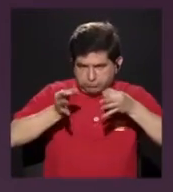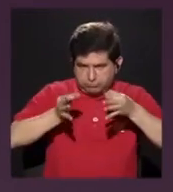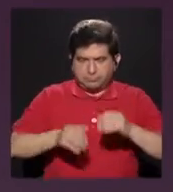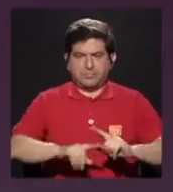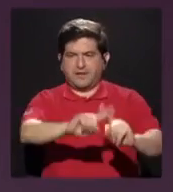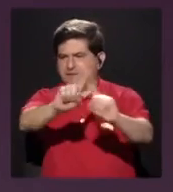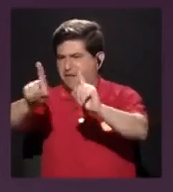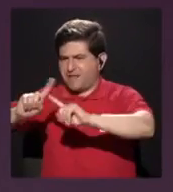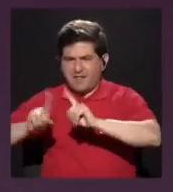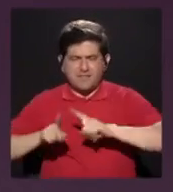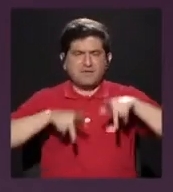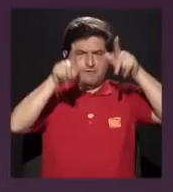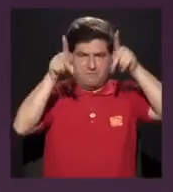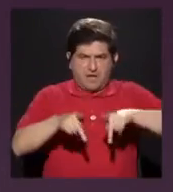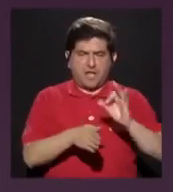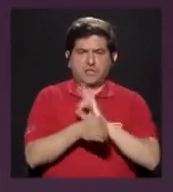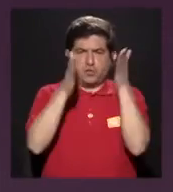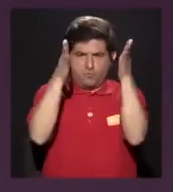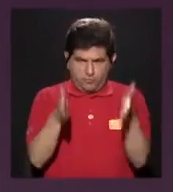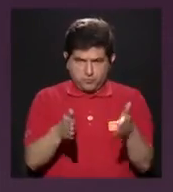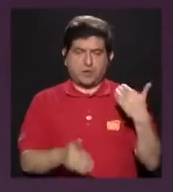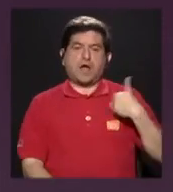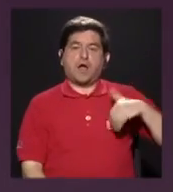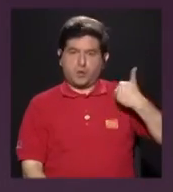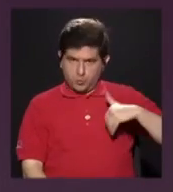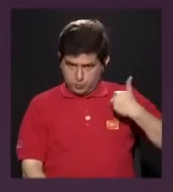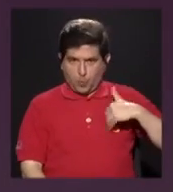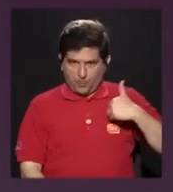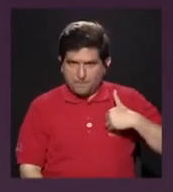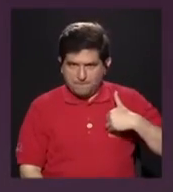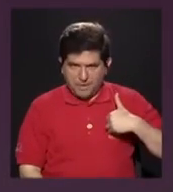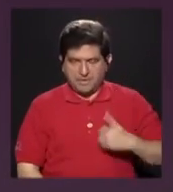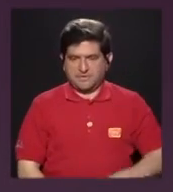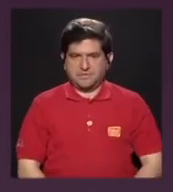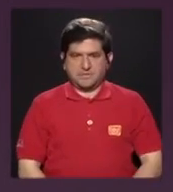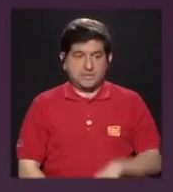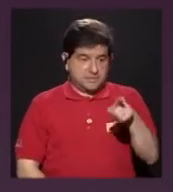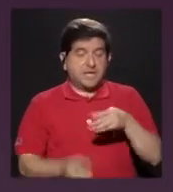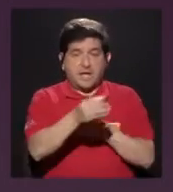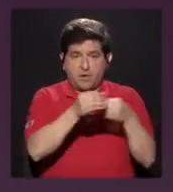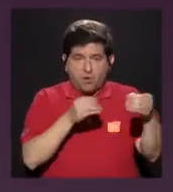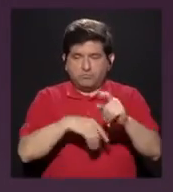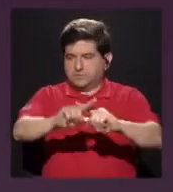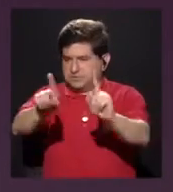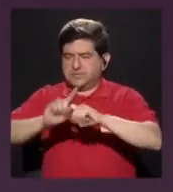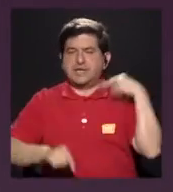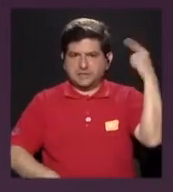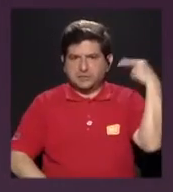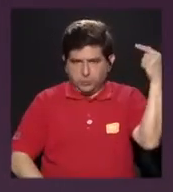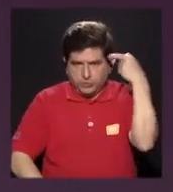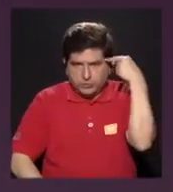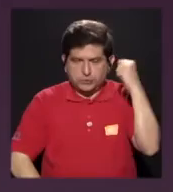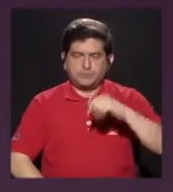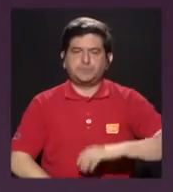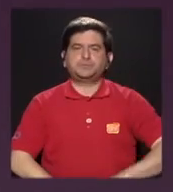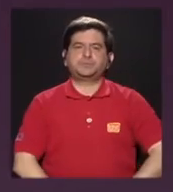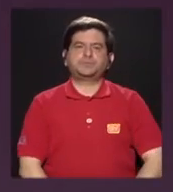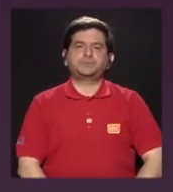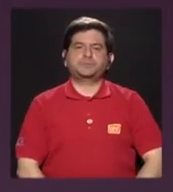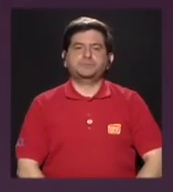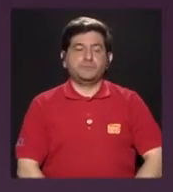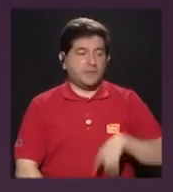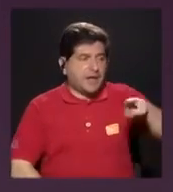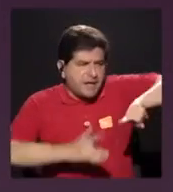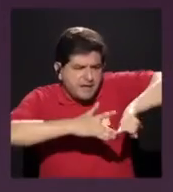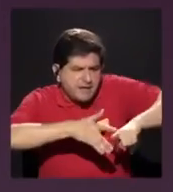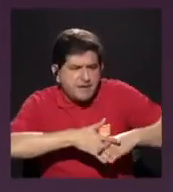diferentes personas funcionarios hombres funcionarios de oficinas estatales y de ahí